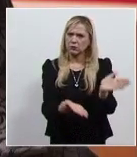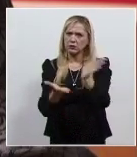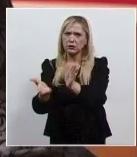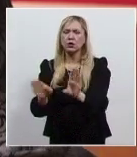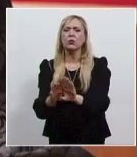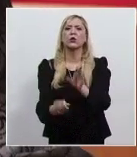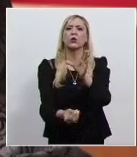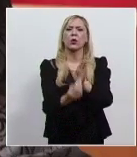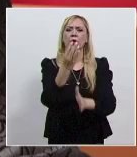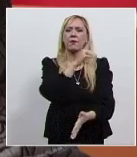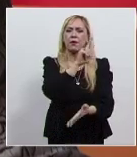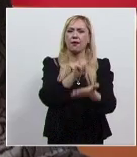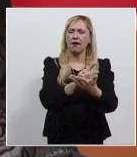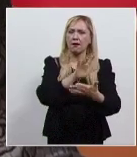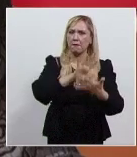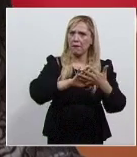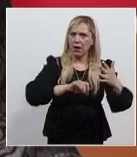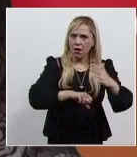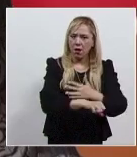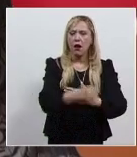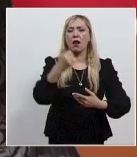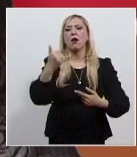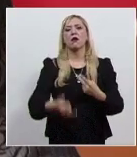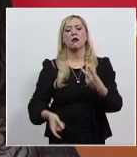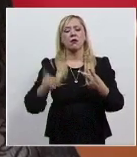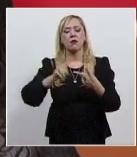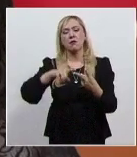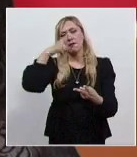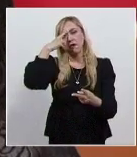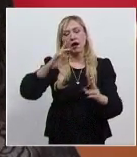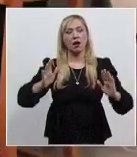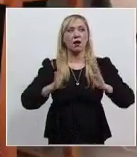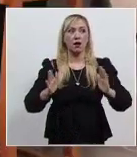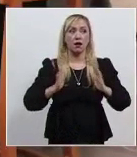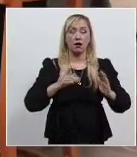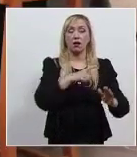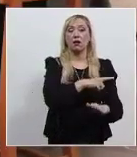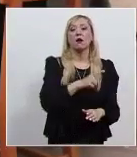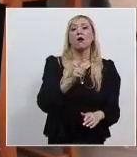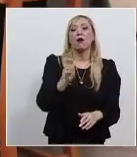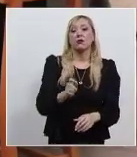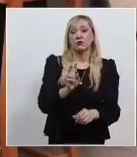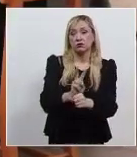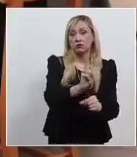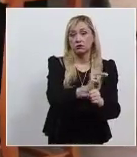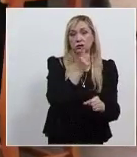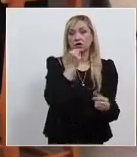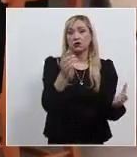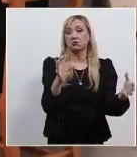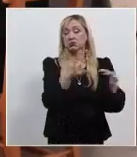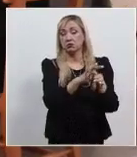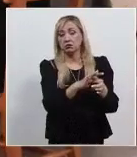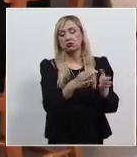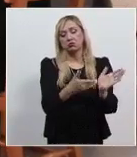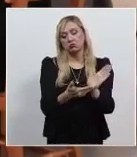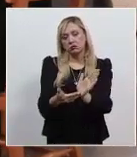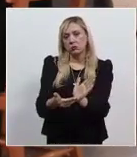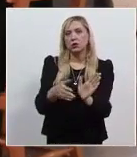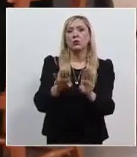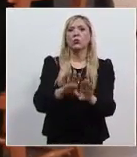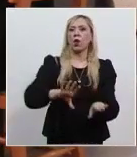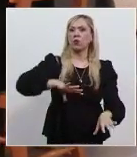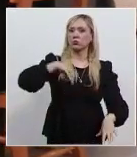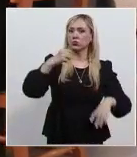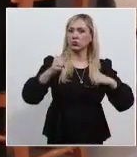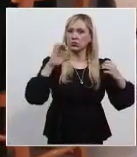penal, sobre las resoluciones relacionadas con la intervención de las Fuerzas Armadas en tareas de seguridad y el abuso de la prisión preventiva. Además,